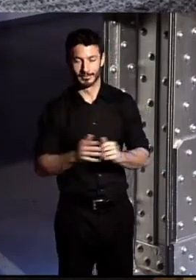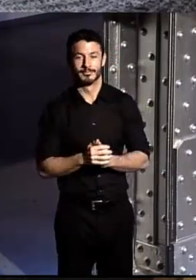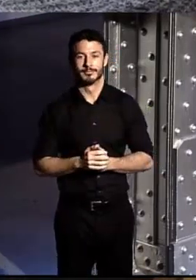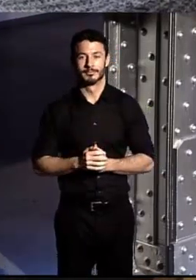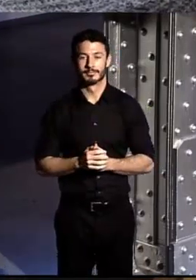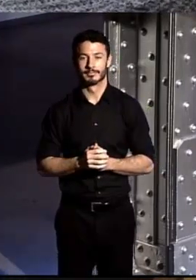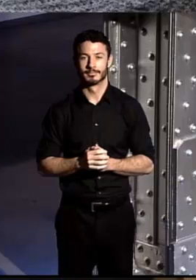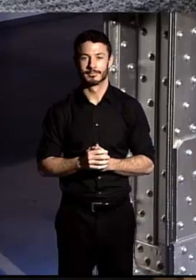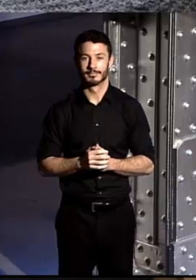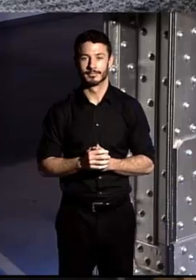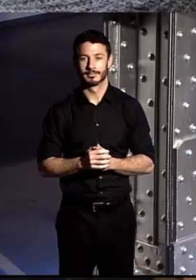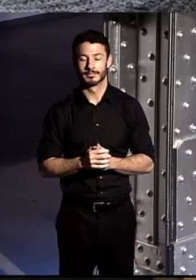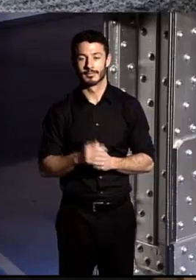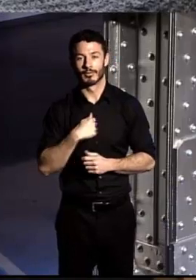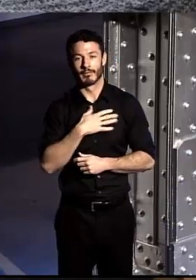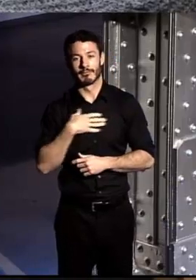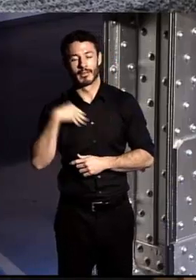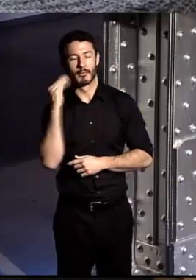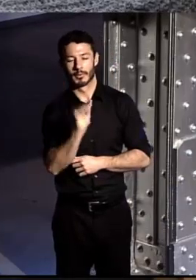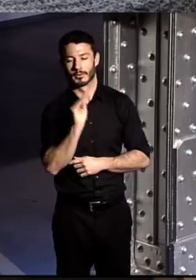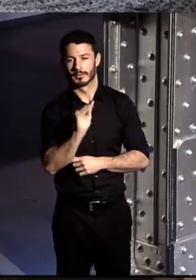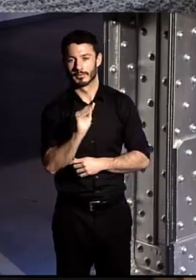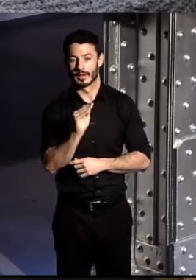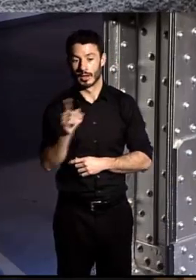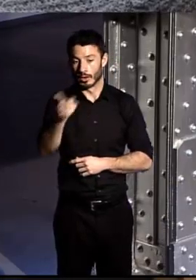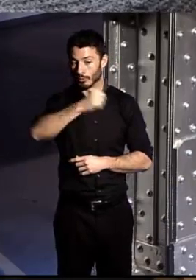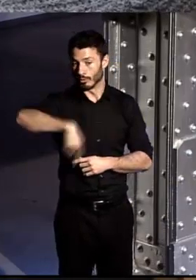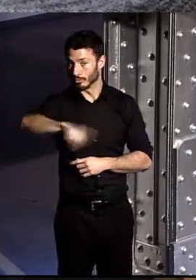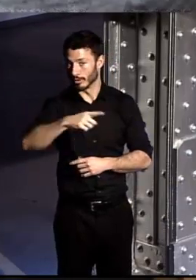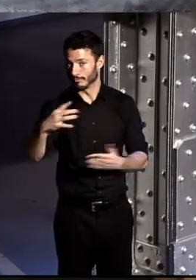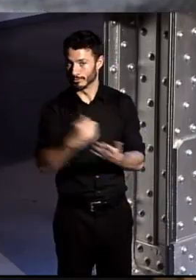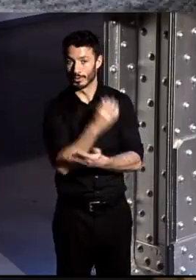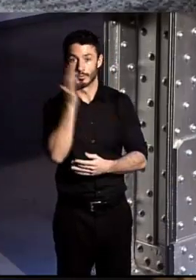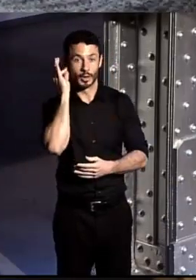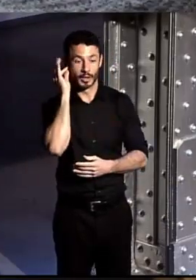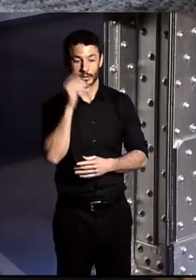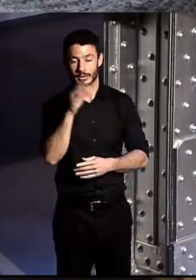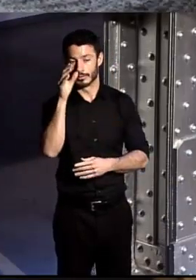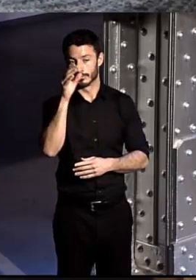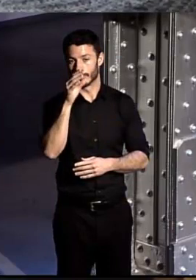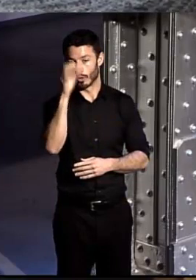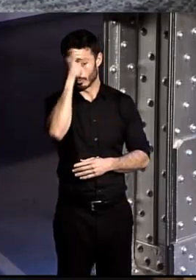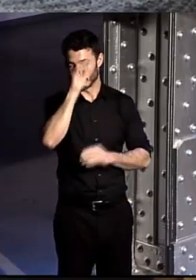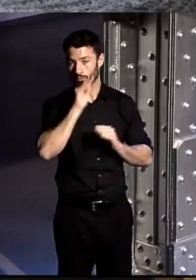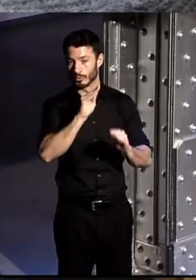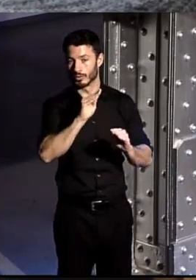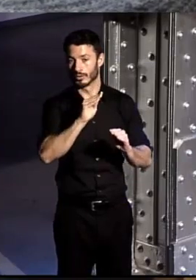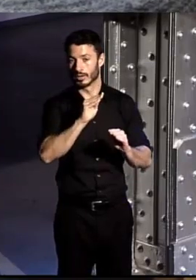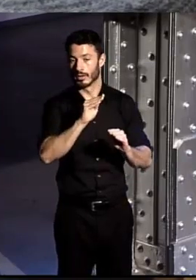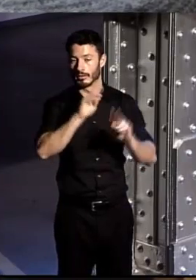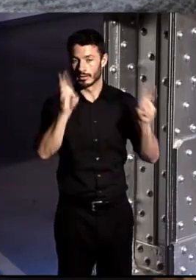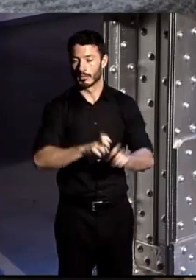voz. Pero yo quería preguntaros, como vosotras sois todas mujeres, dais vuestra opinión sobre esta misoginia, vuestra